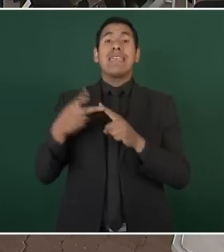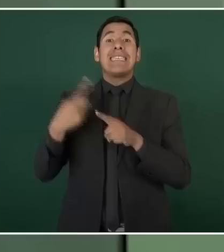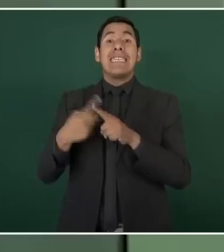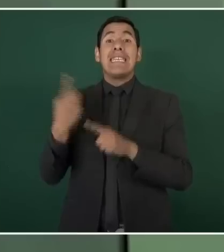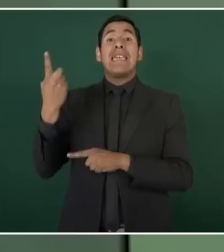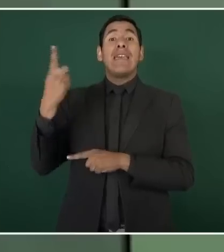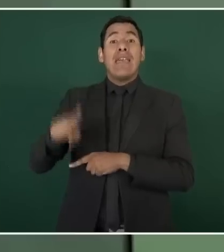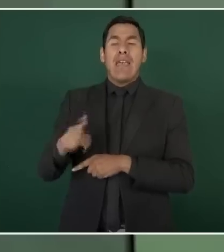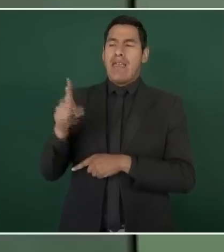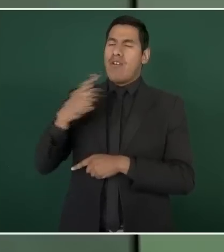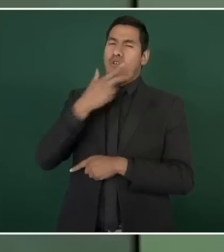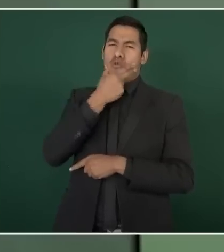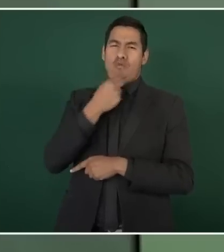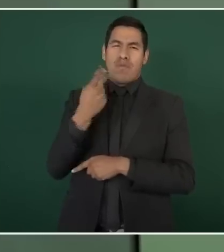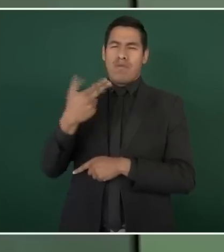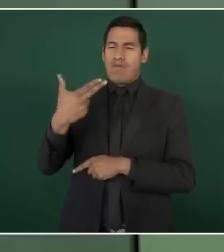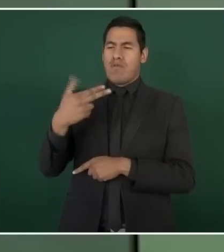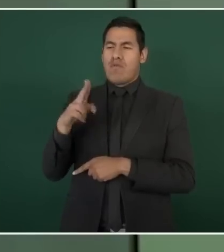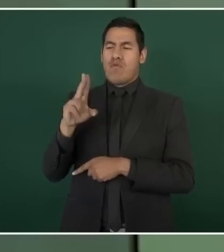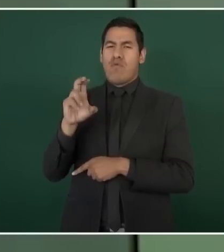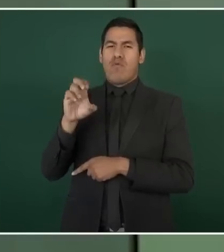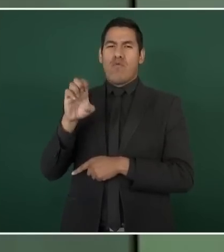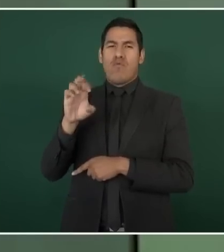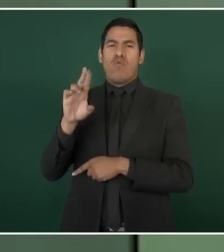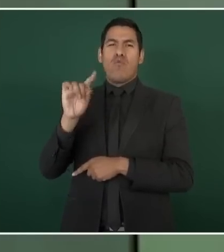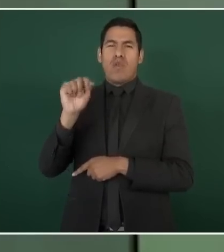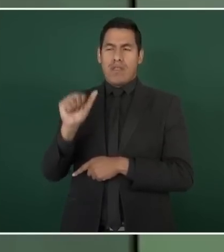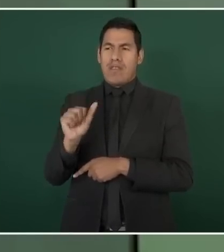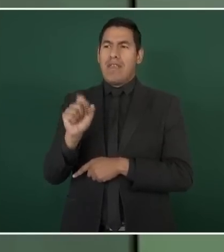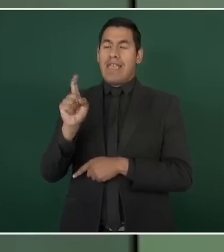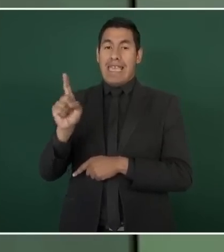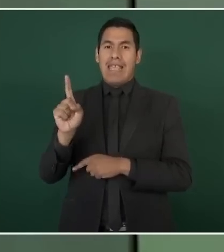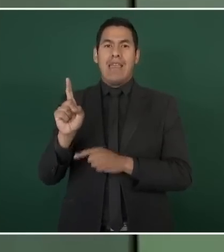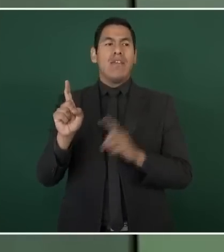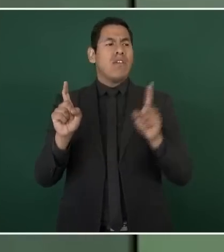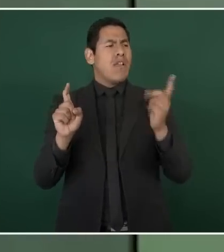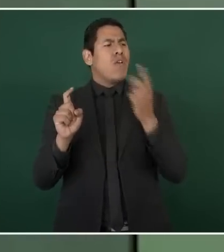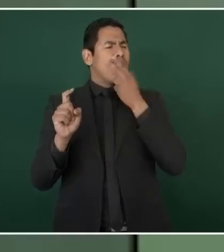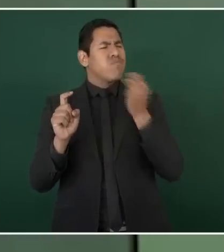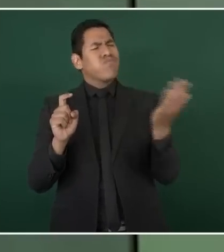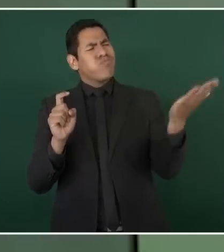conducido a la oficina donde estaba Huerta,